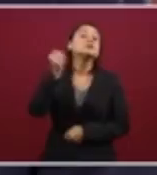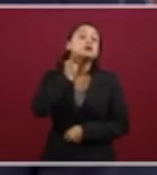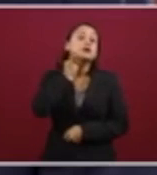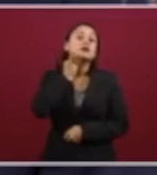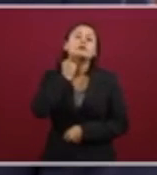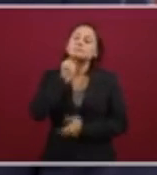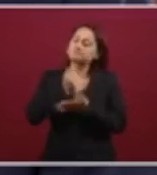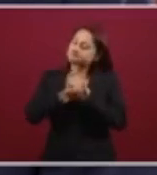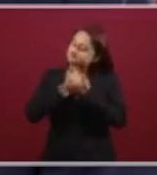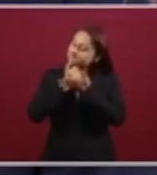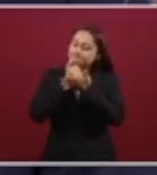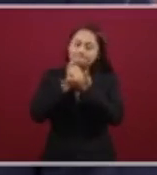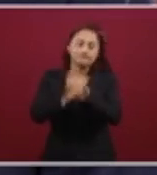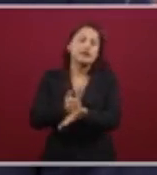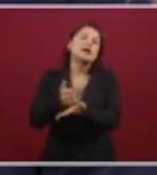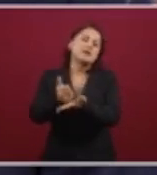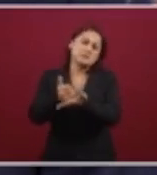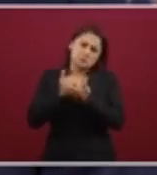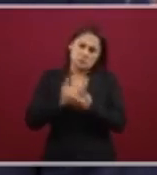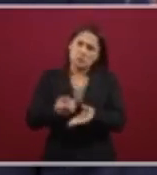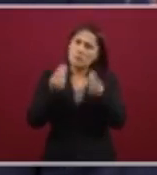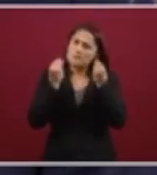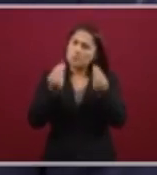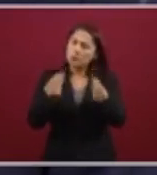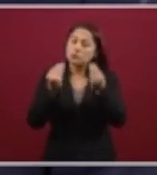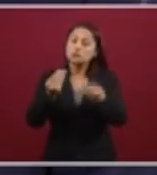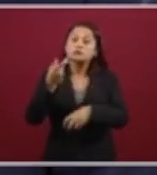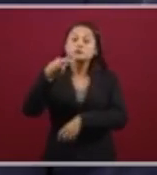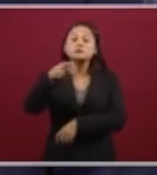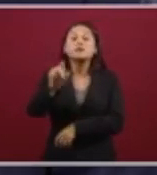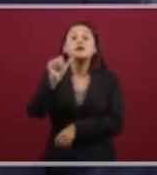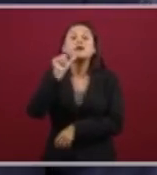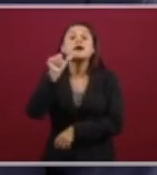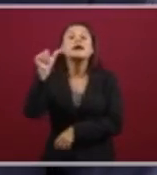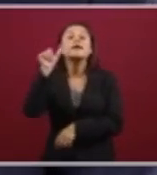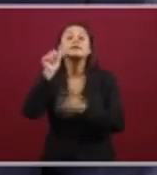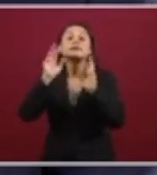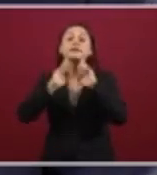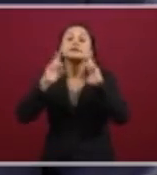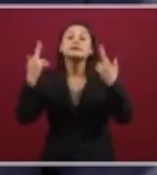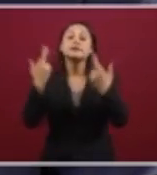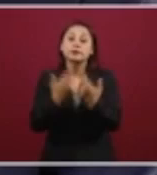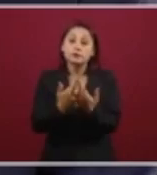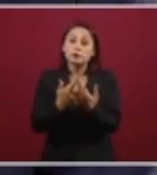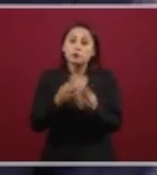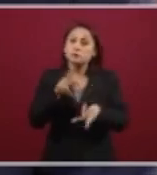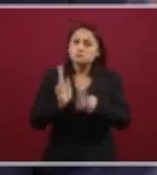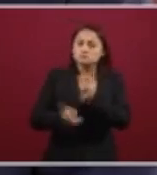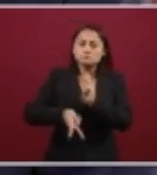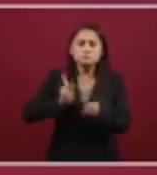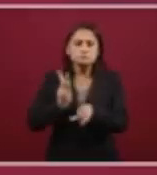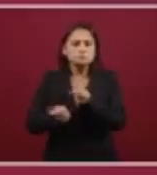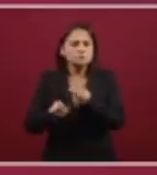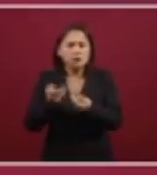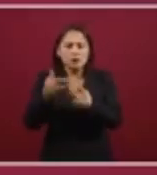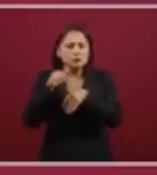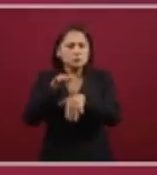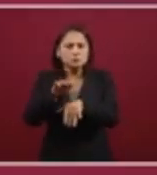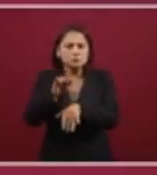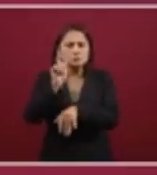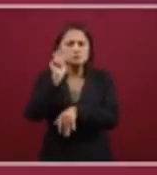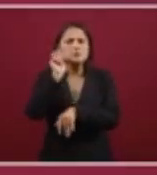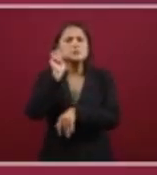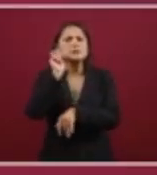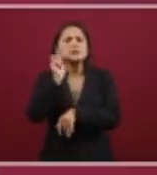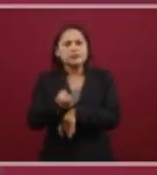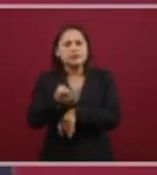pero la plática de ayer, la conversación de ayer, fue precisamente para que no